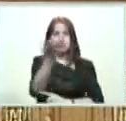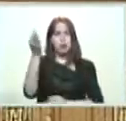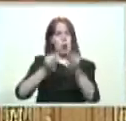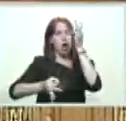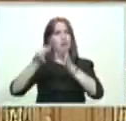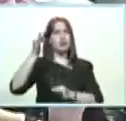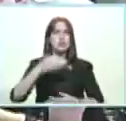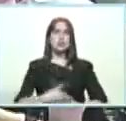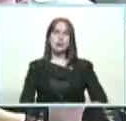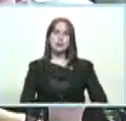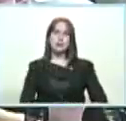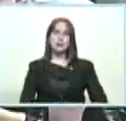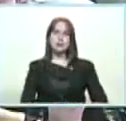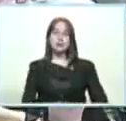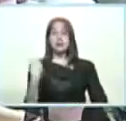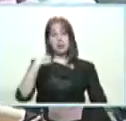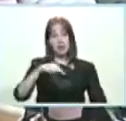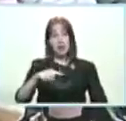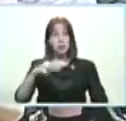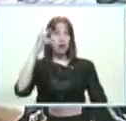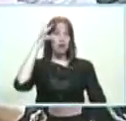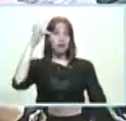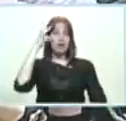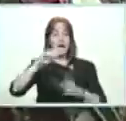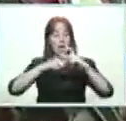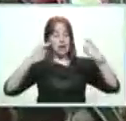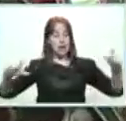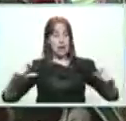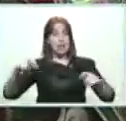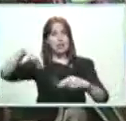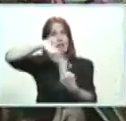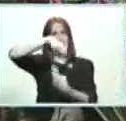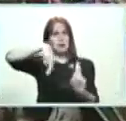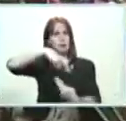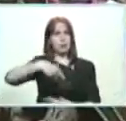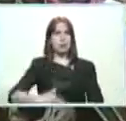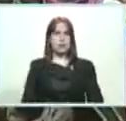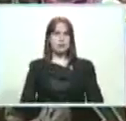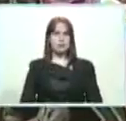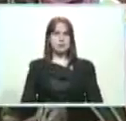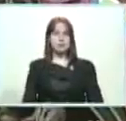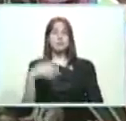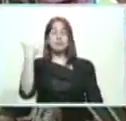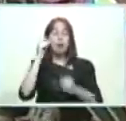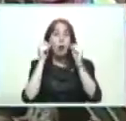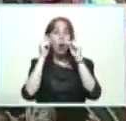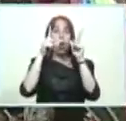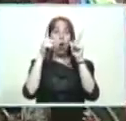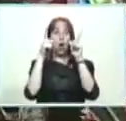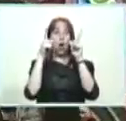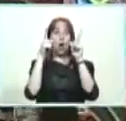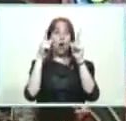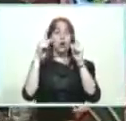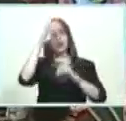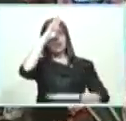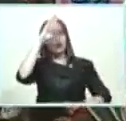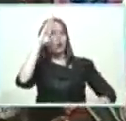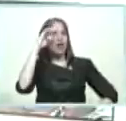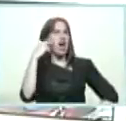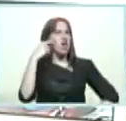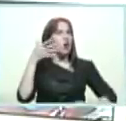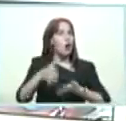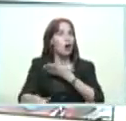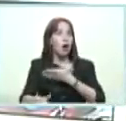justicia. Ya tenemos Fiscal General de la República. Y hay sorpresas, Diosdado Cabello,